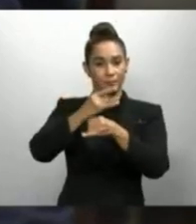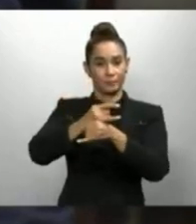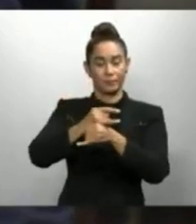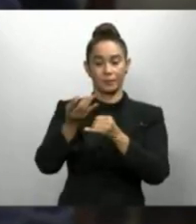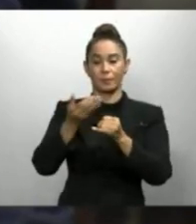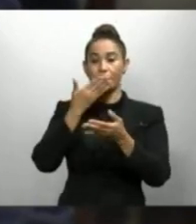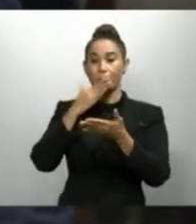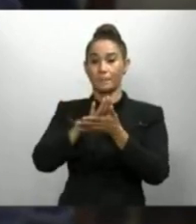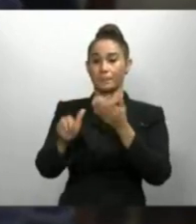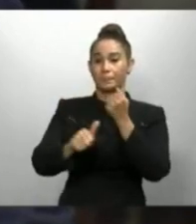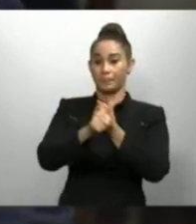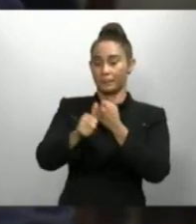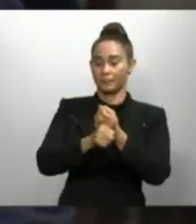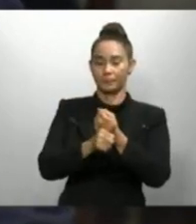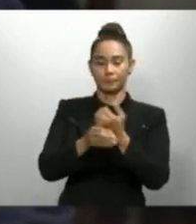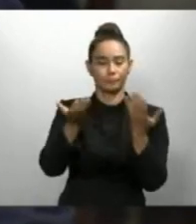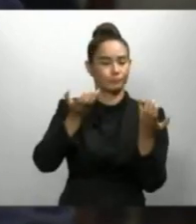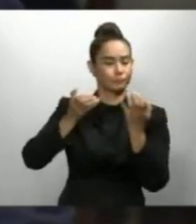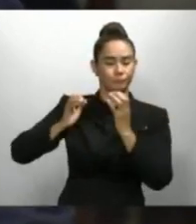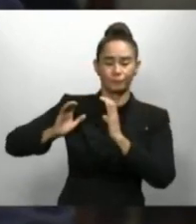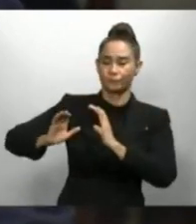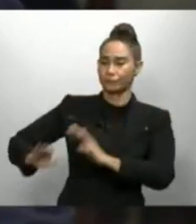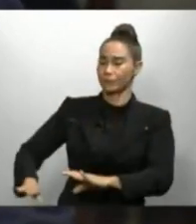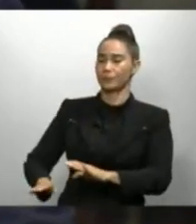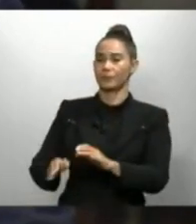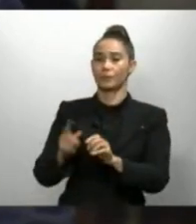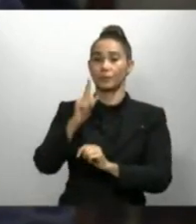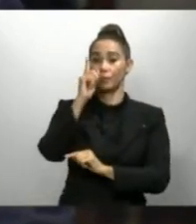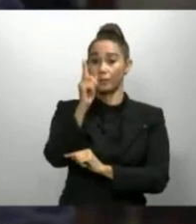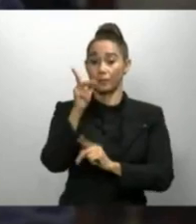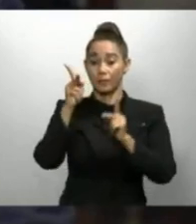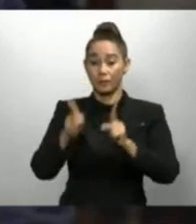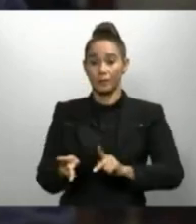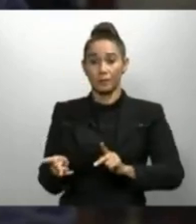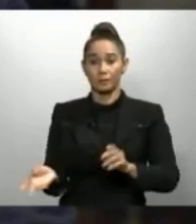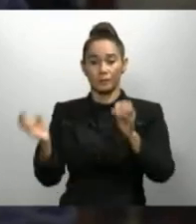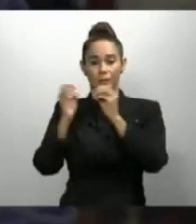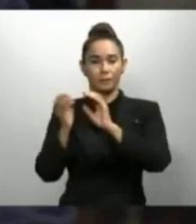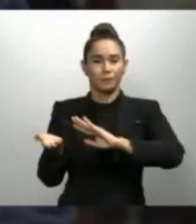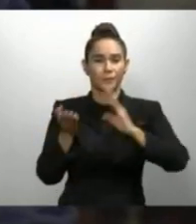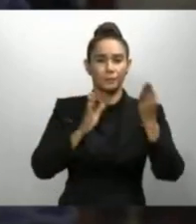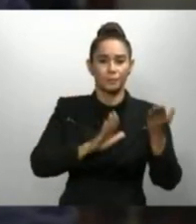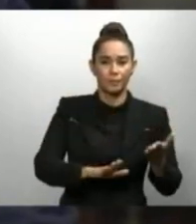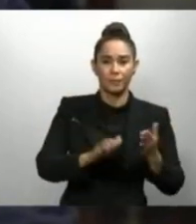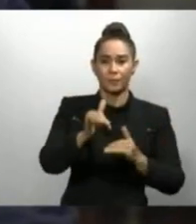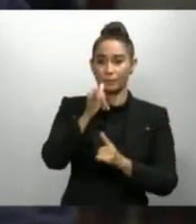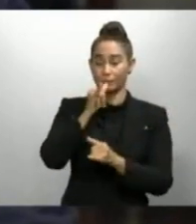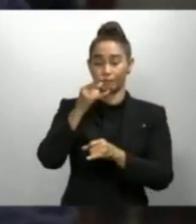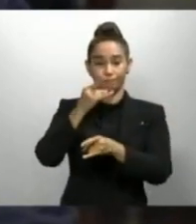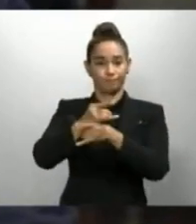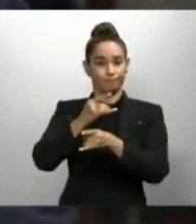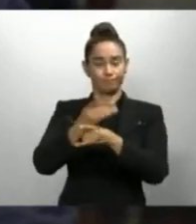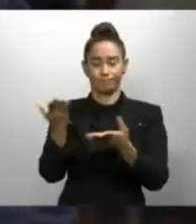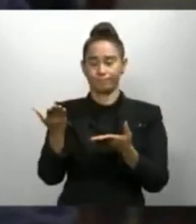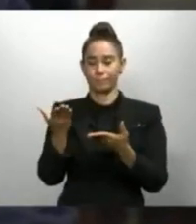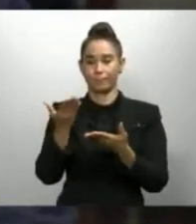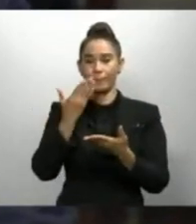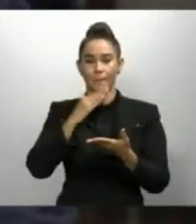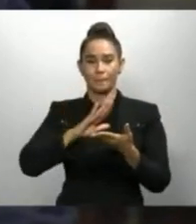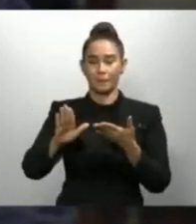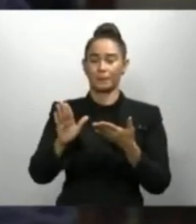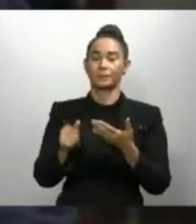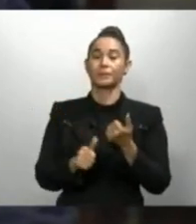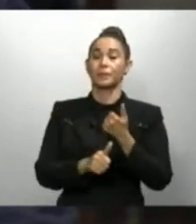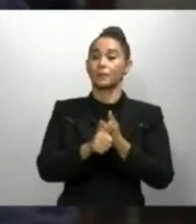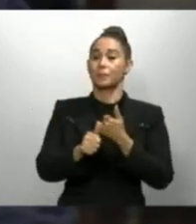queremos que nadie más entre en la estadística de víctimas mortales por esta práctica inconsciente